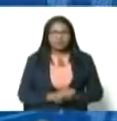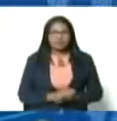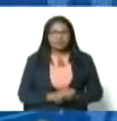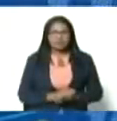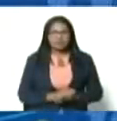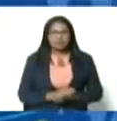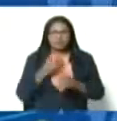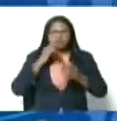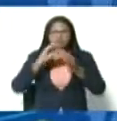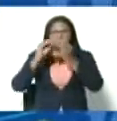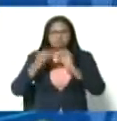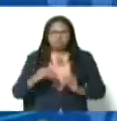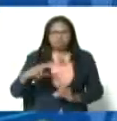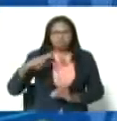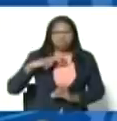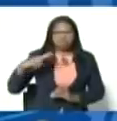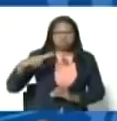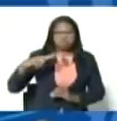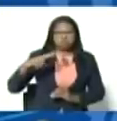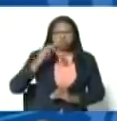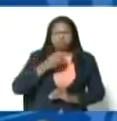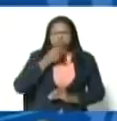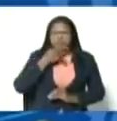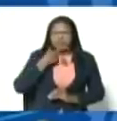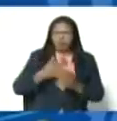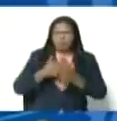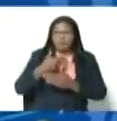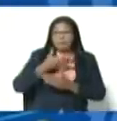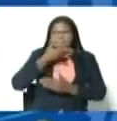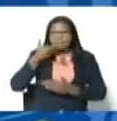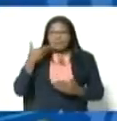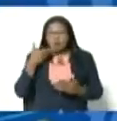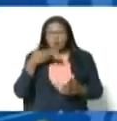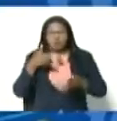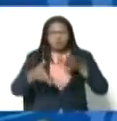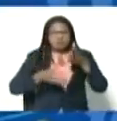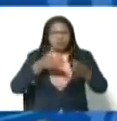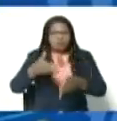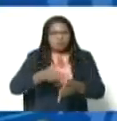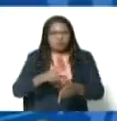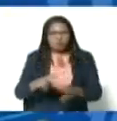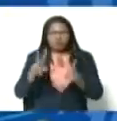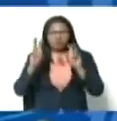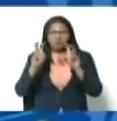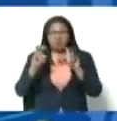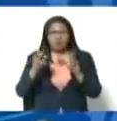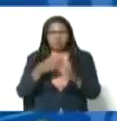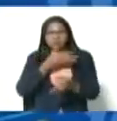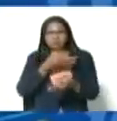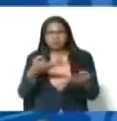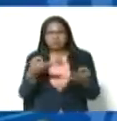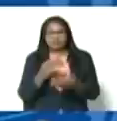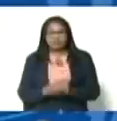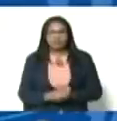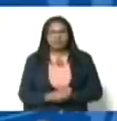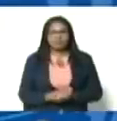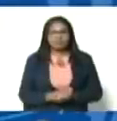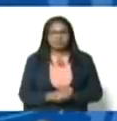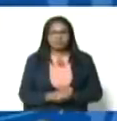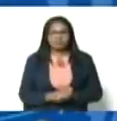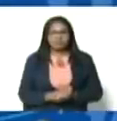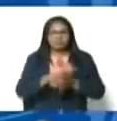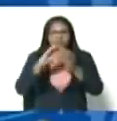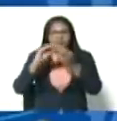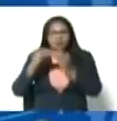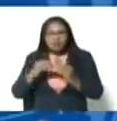dice, Pepito, porque quedan mejor que los trenes nuevos, presidente. Mire, esto, el margen en función al tema de